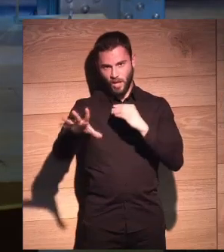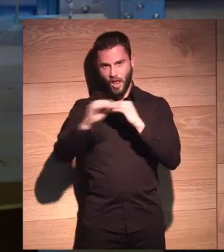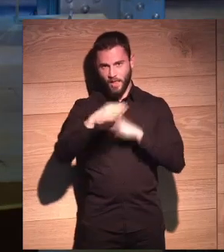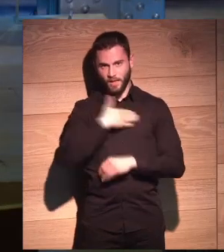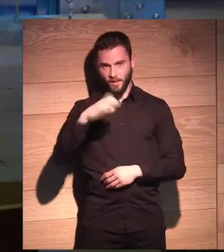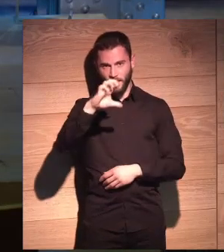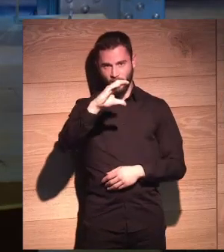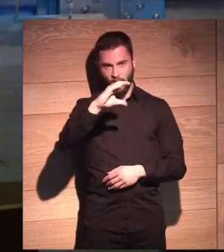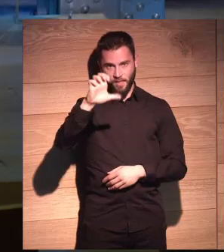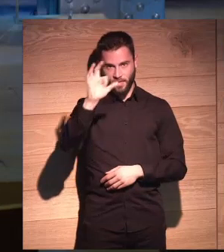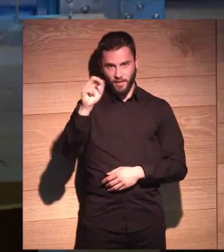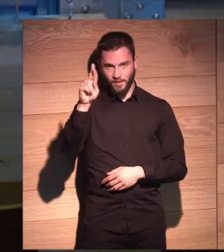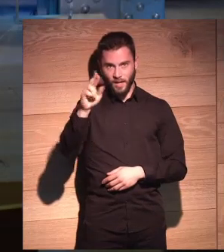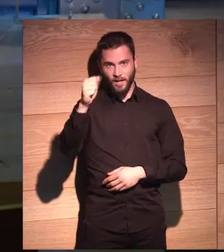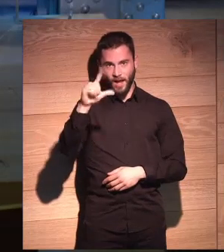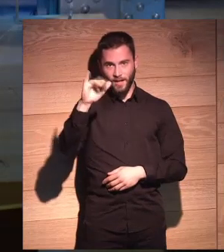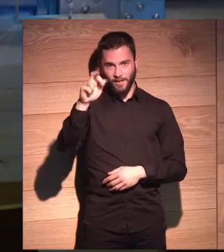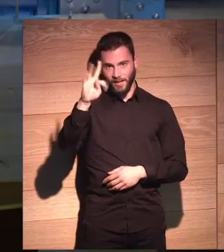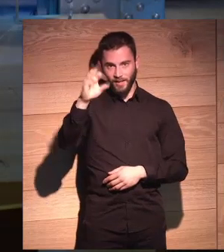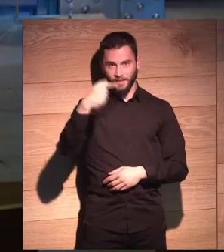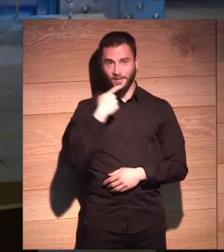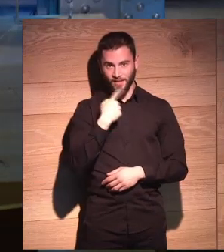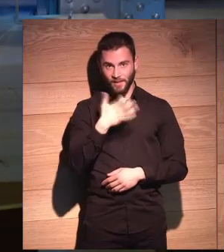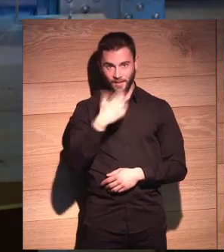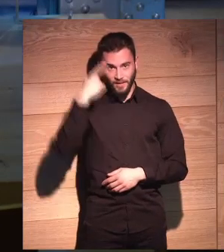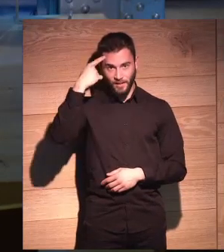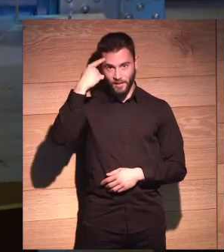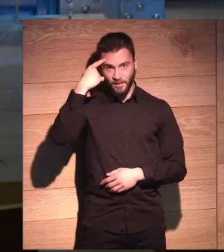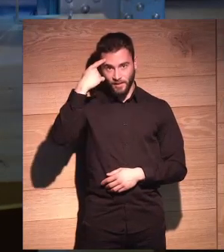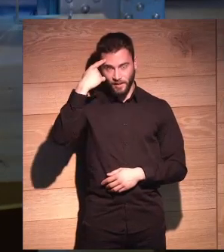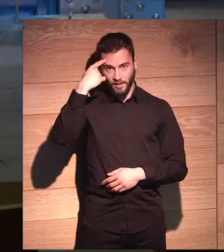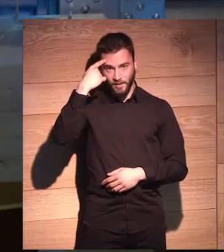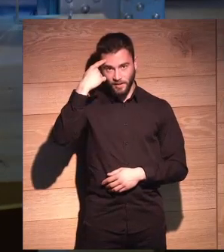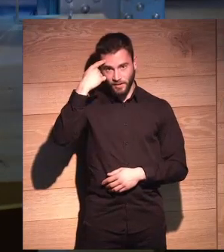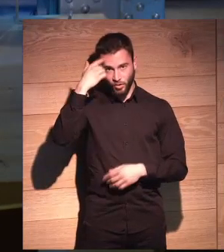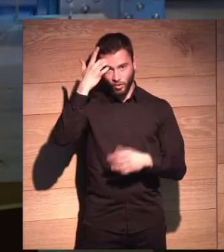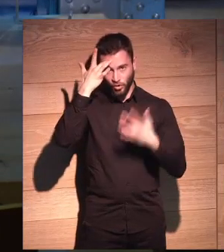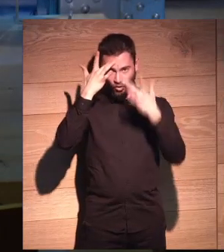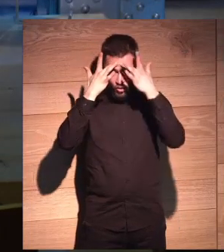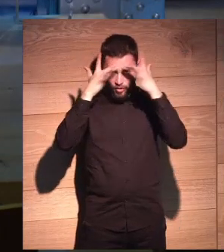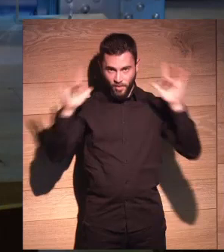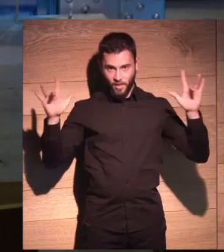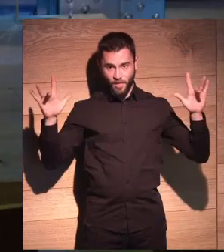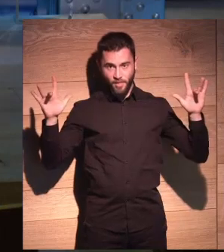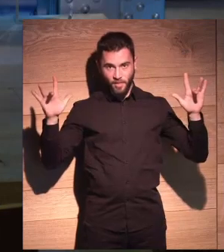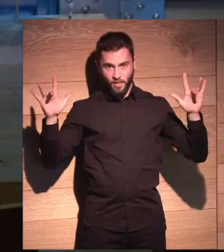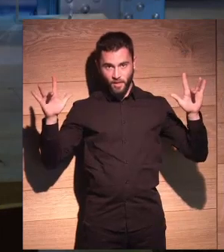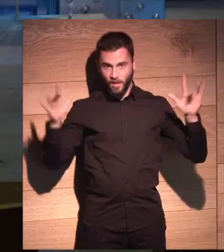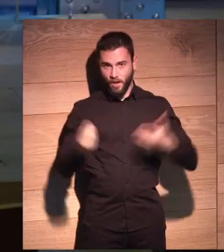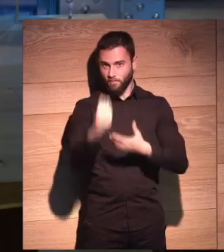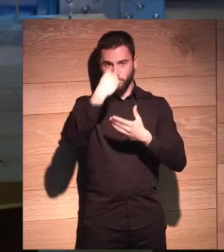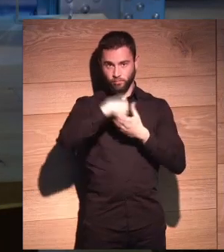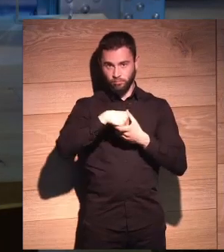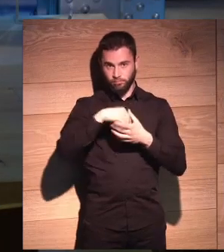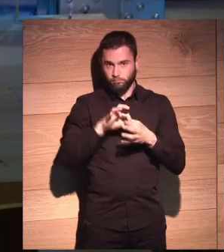César Alierta, que si la conciencia, que no hemos hablado de inteligencia y conciencia, ¿no?, es una de las cosas que nos constituye como